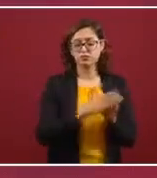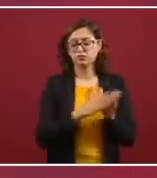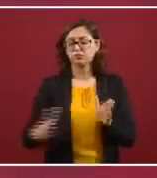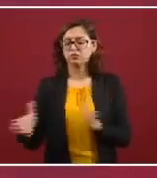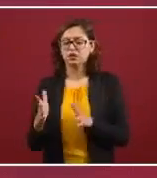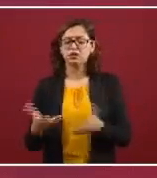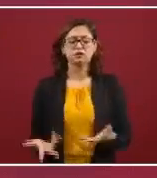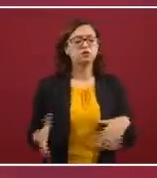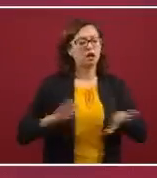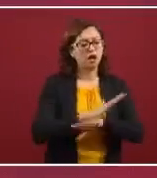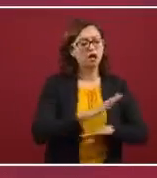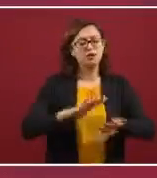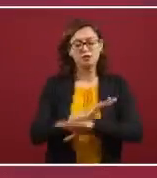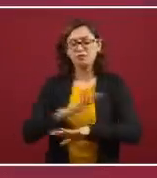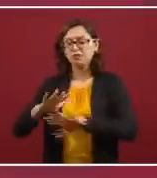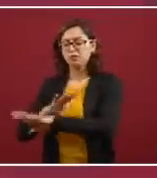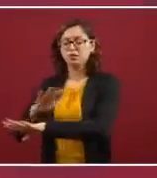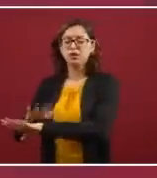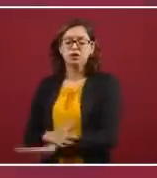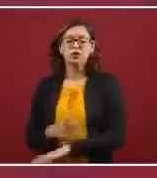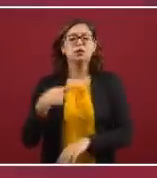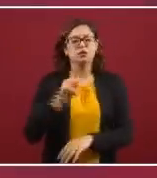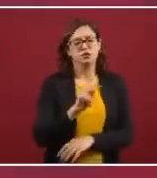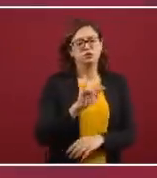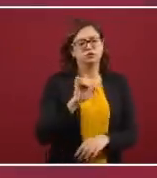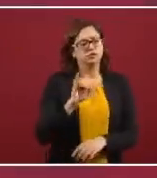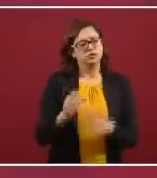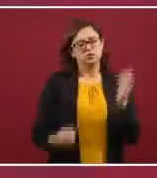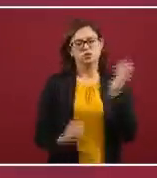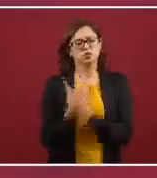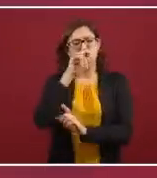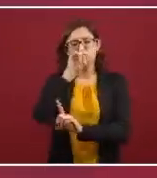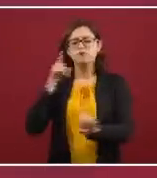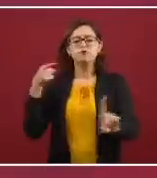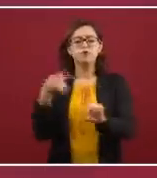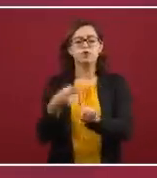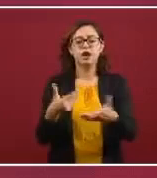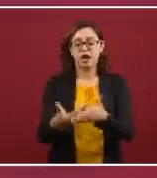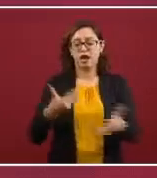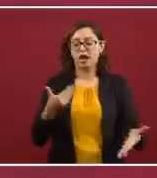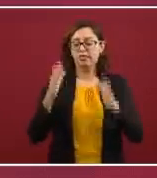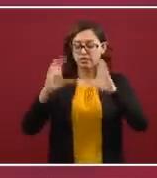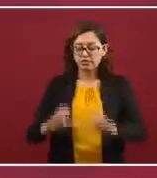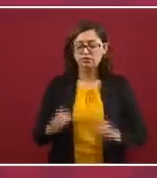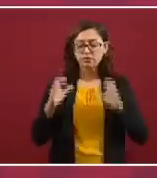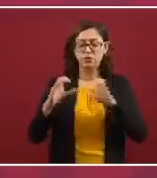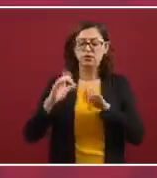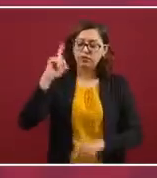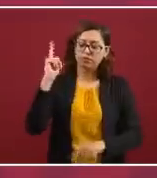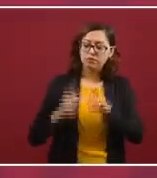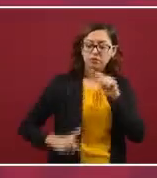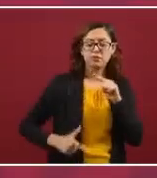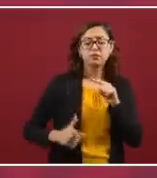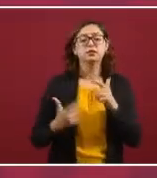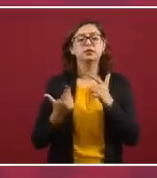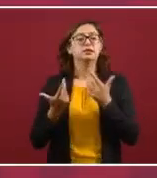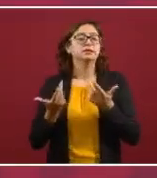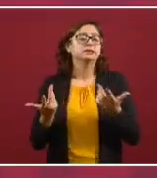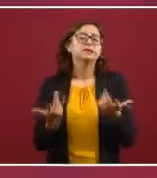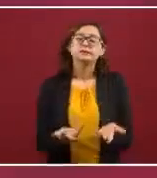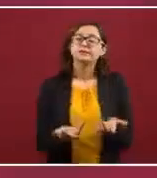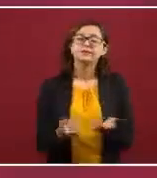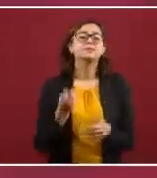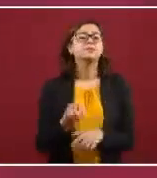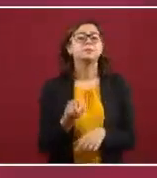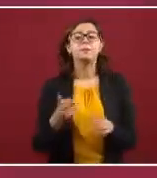dejado de lo que se está haciendo, pero hemos cambiado la orientación. La prevención, nuevamente, parece algo que